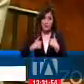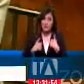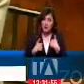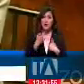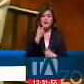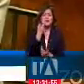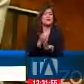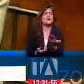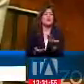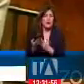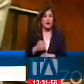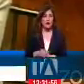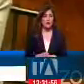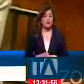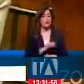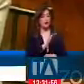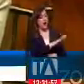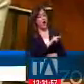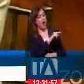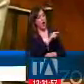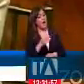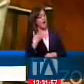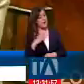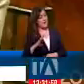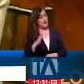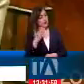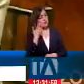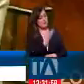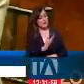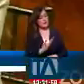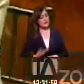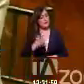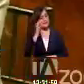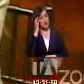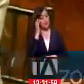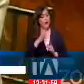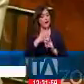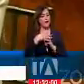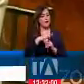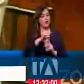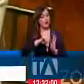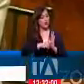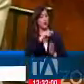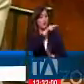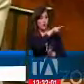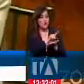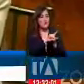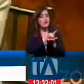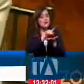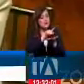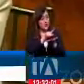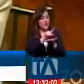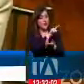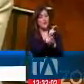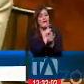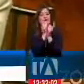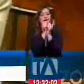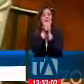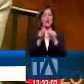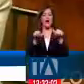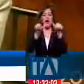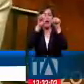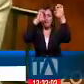Que el señor presidente estaba muy preocupado por la situación de Contraloría y que me daban una semana para hacer cambios en